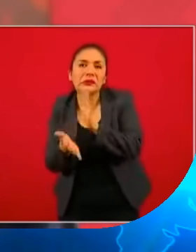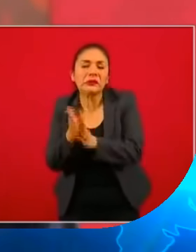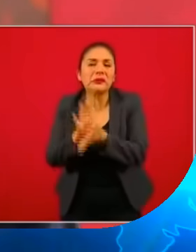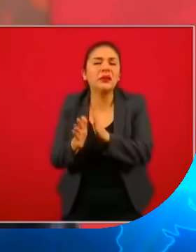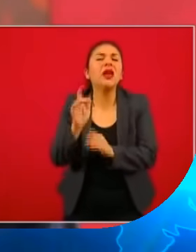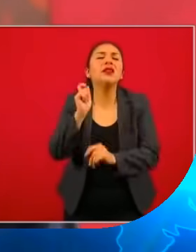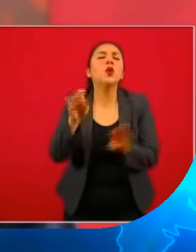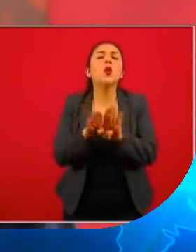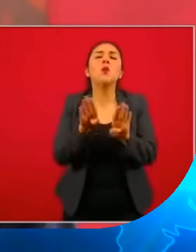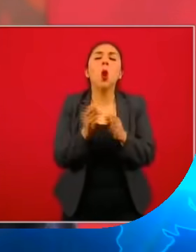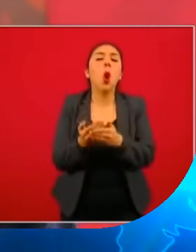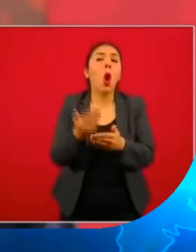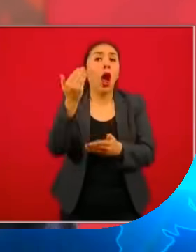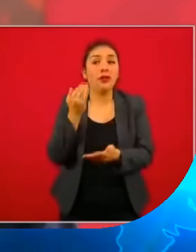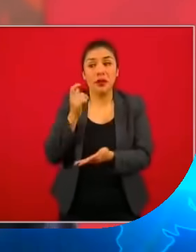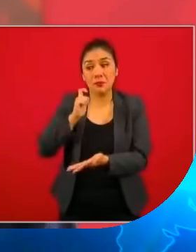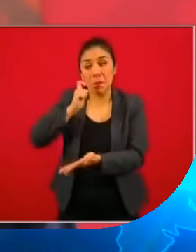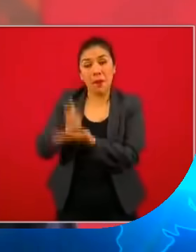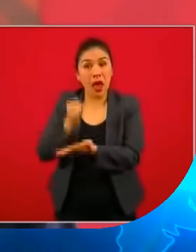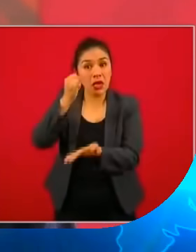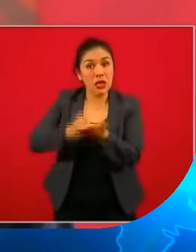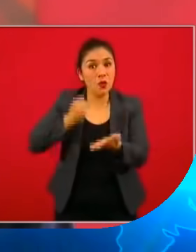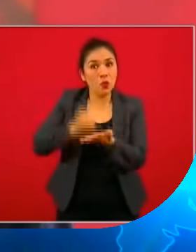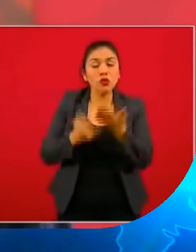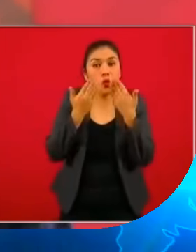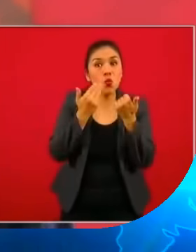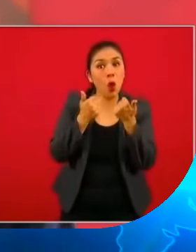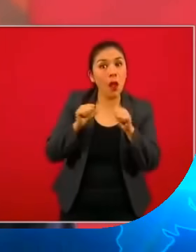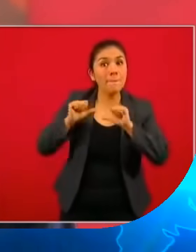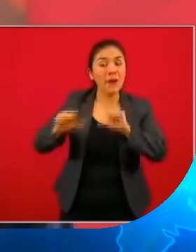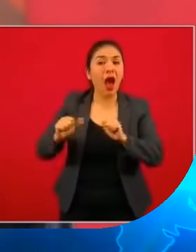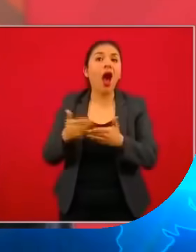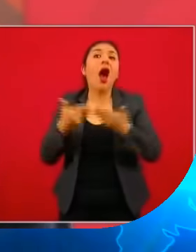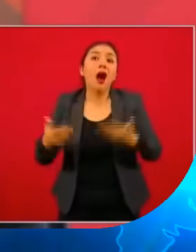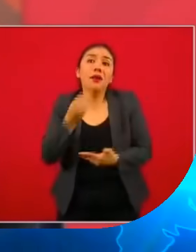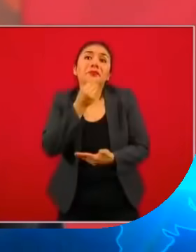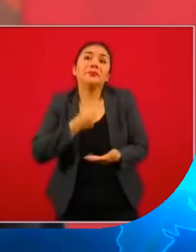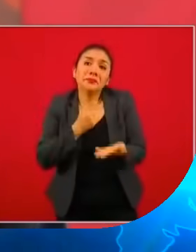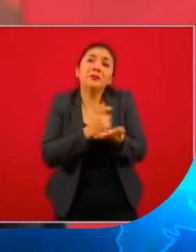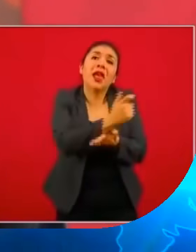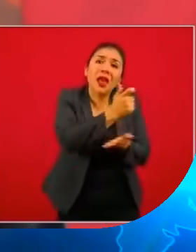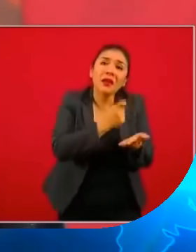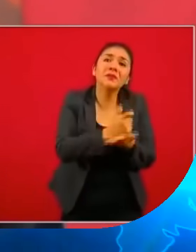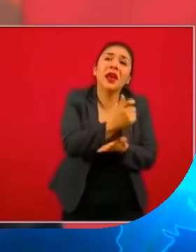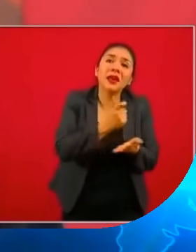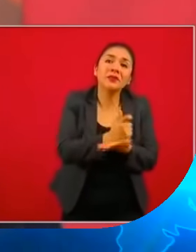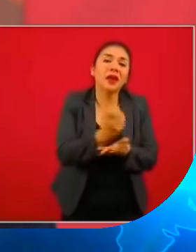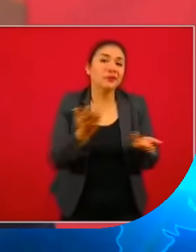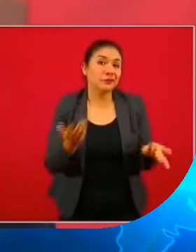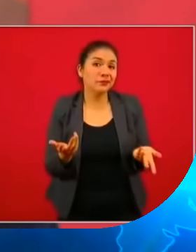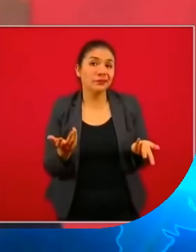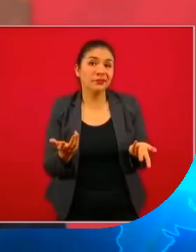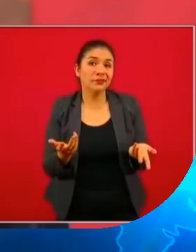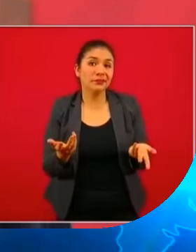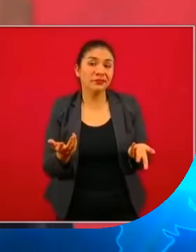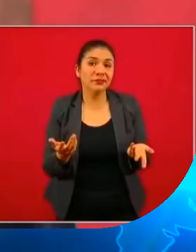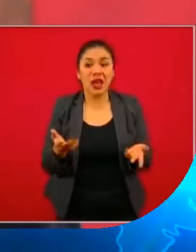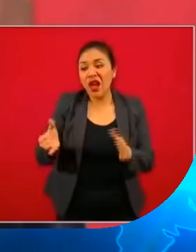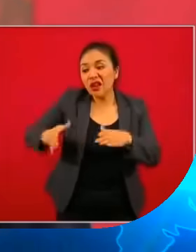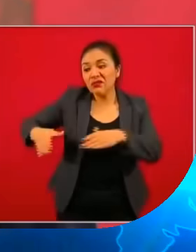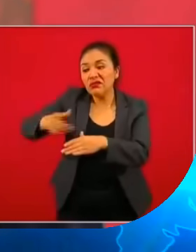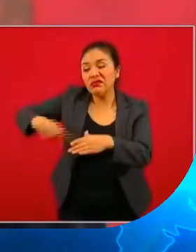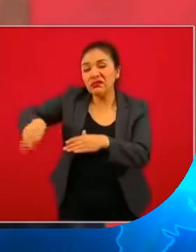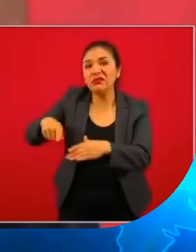antes no pagaban impuestos y ahora tienen que pagar impuestos, todos los que